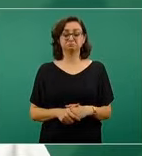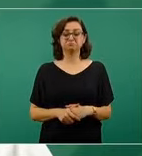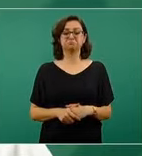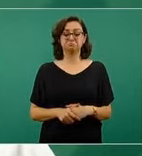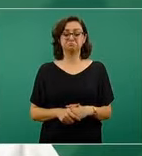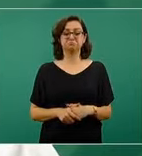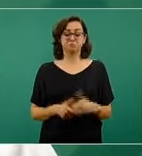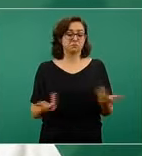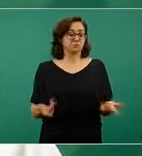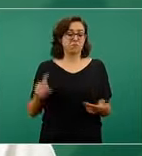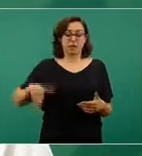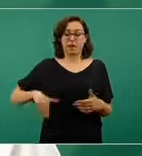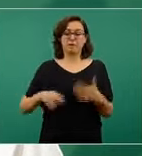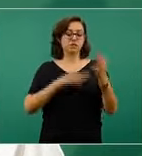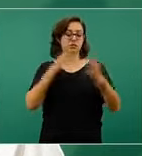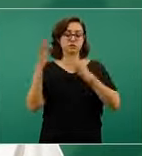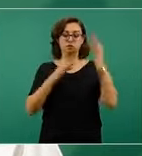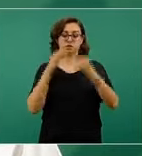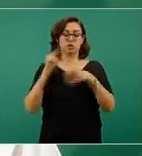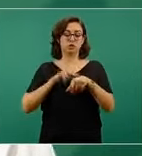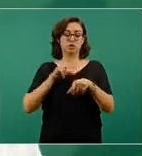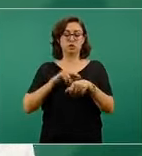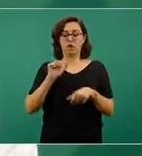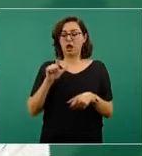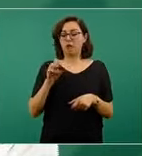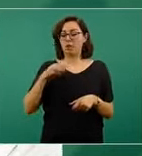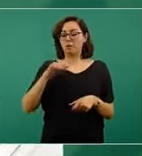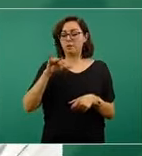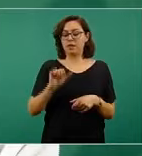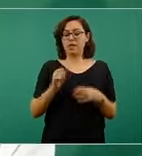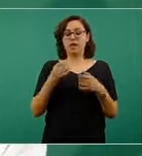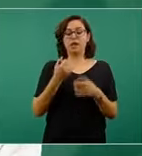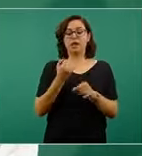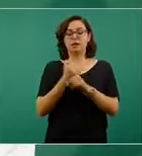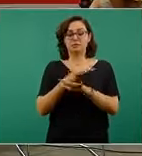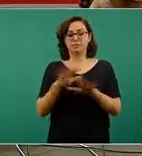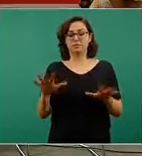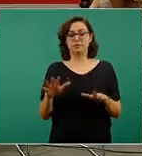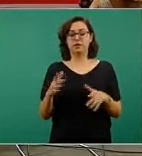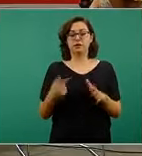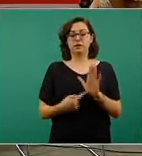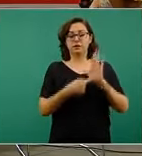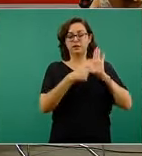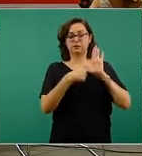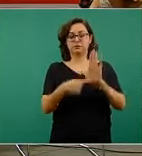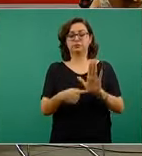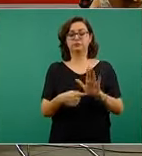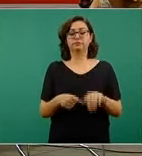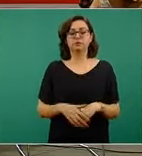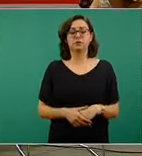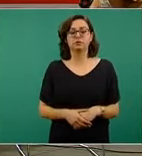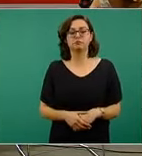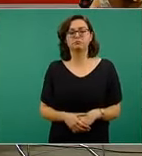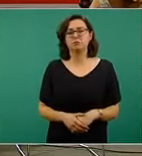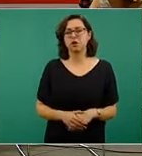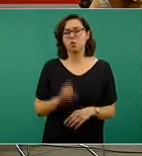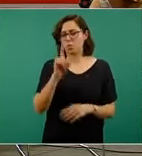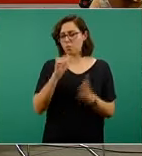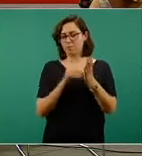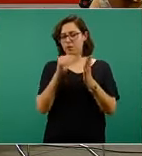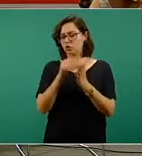una noticia que acaba de presentar el doctor Alomía en las filminas. Es casi 1 millón, es un poquito menos